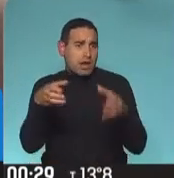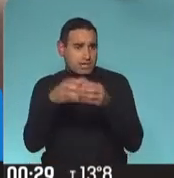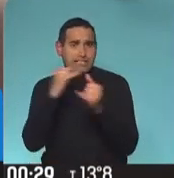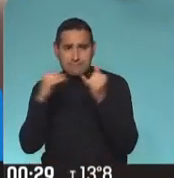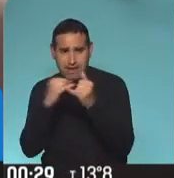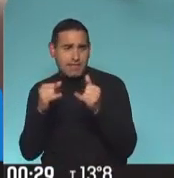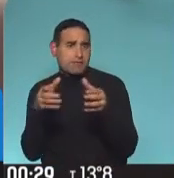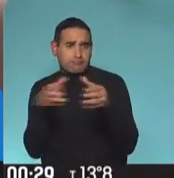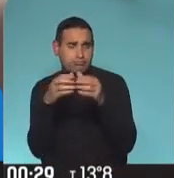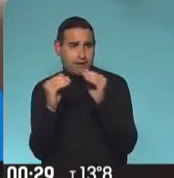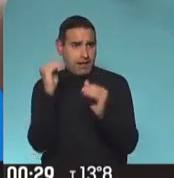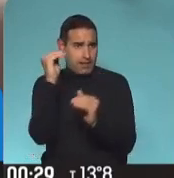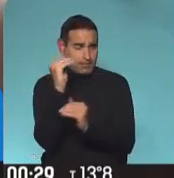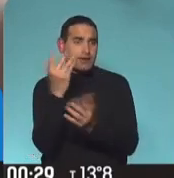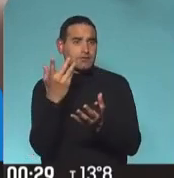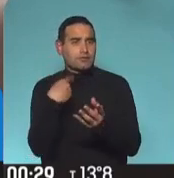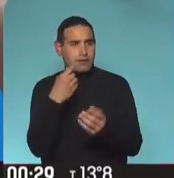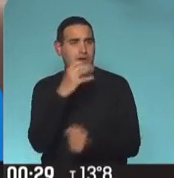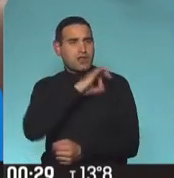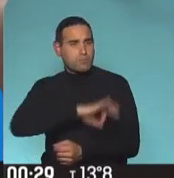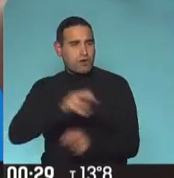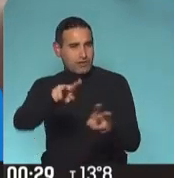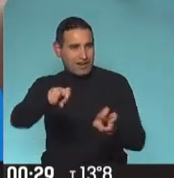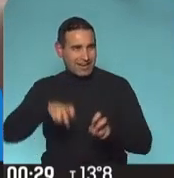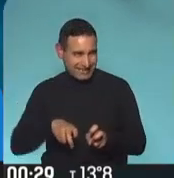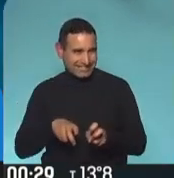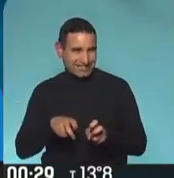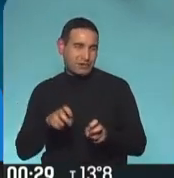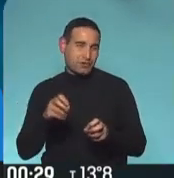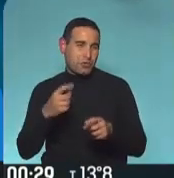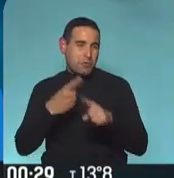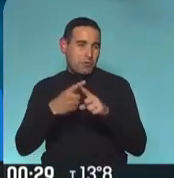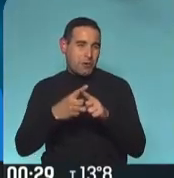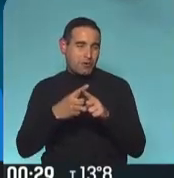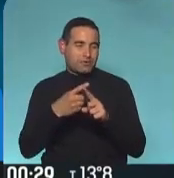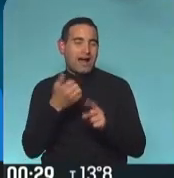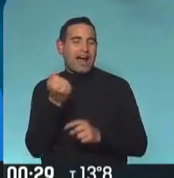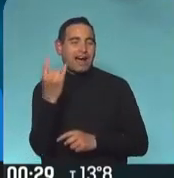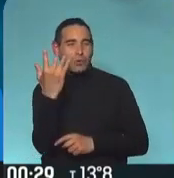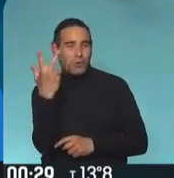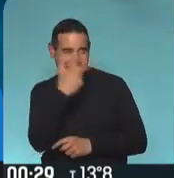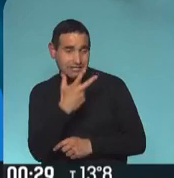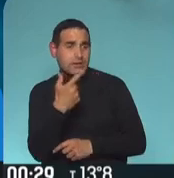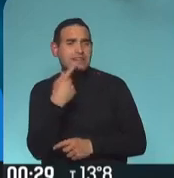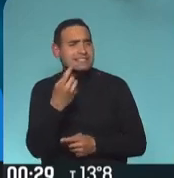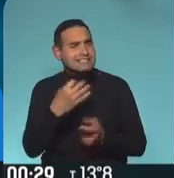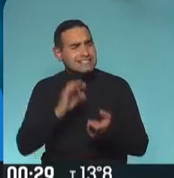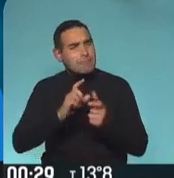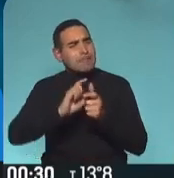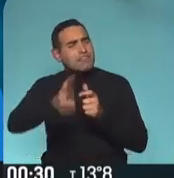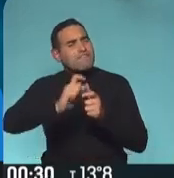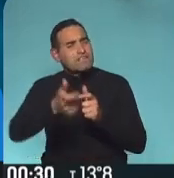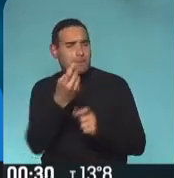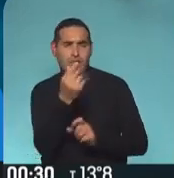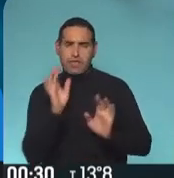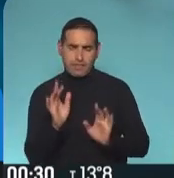clase alta a través de la deducción del impuesto a la ganancia por tenencia de hijos, por Sí. ejemplo. Y siempre son transferencias de dinero. Entonces a mí me